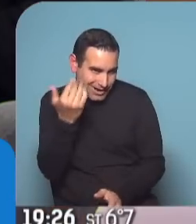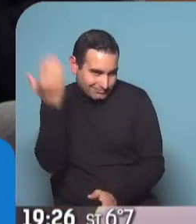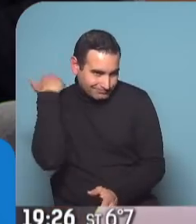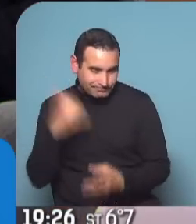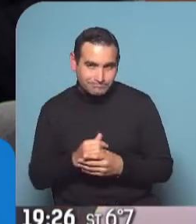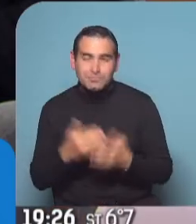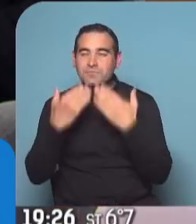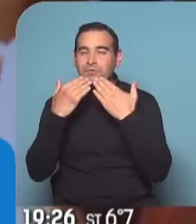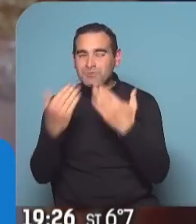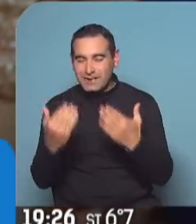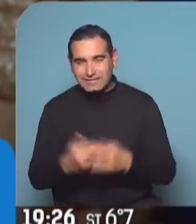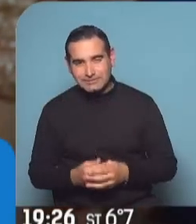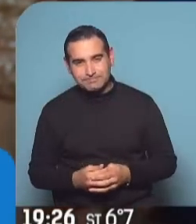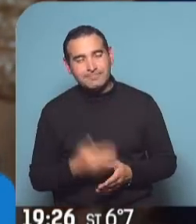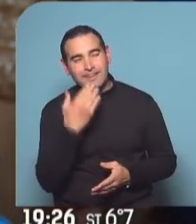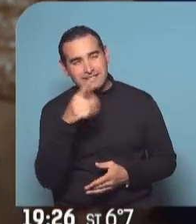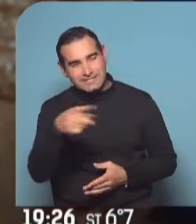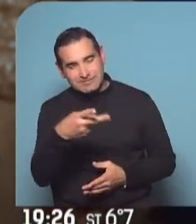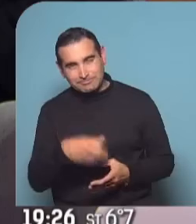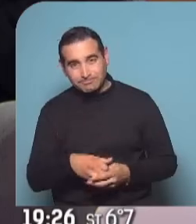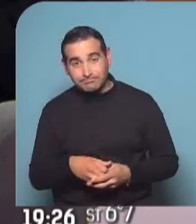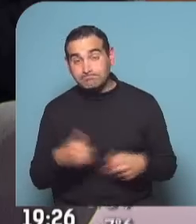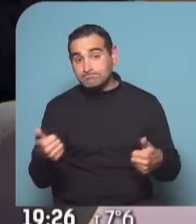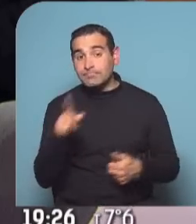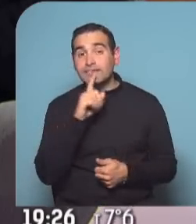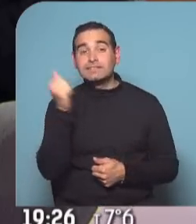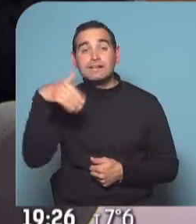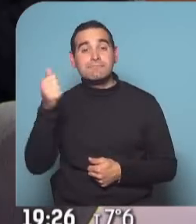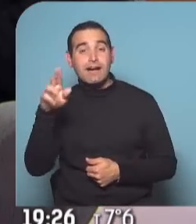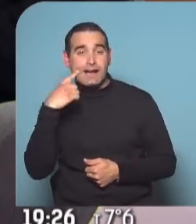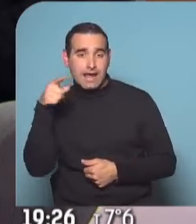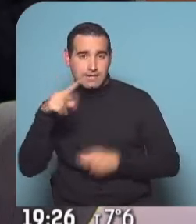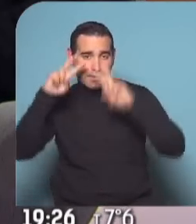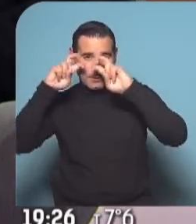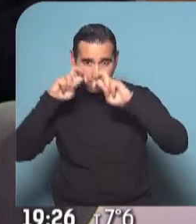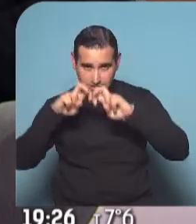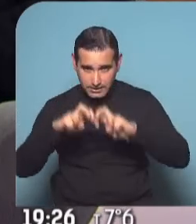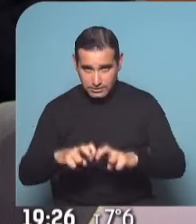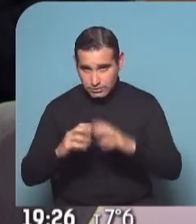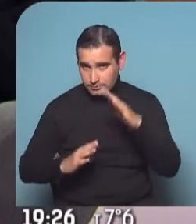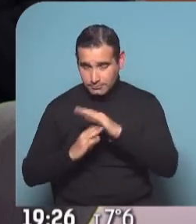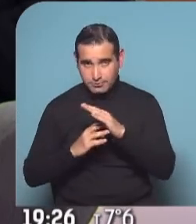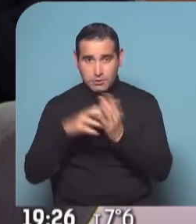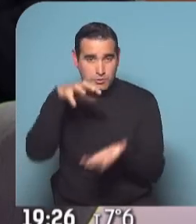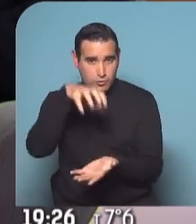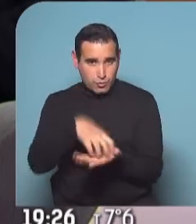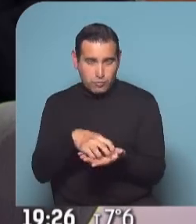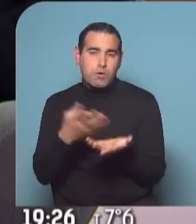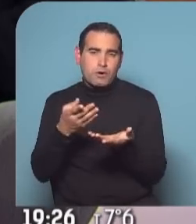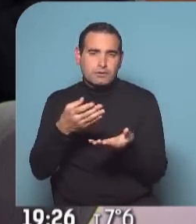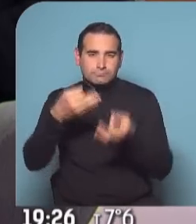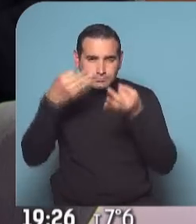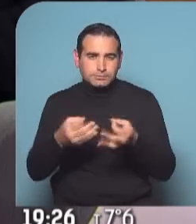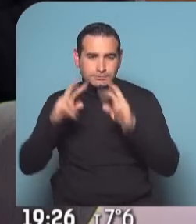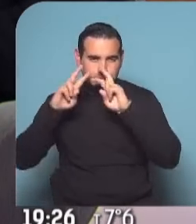Bien, Tamara, muchísimas gracias. Gracias a usted. Gracias. Bien, Tamara Tarasiuk es investigadora senior de Human Rights Watch, especializada en el